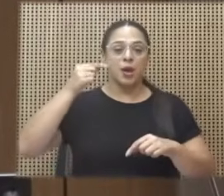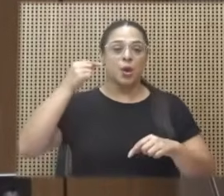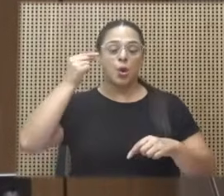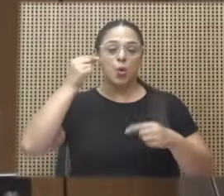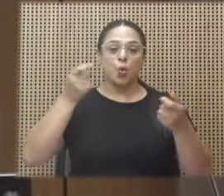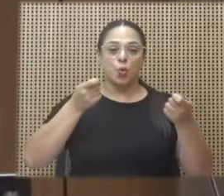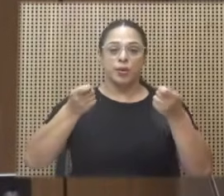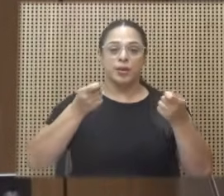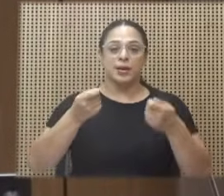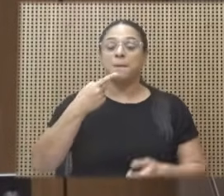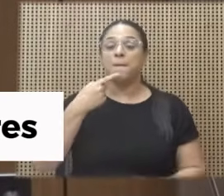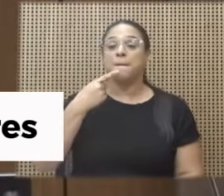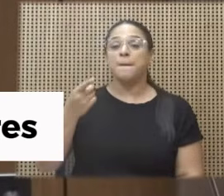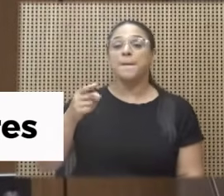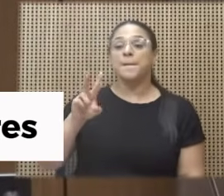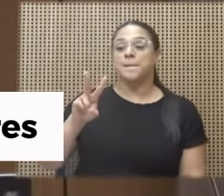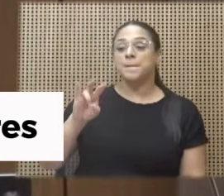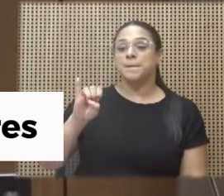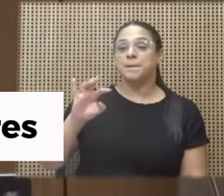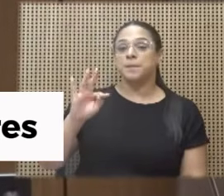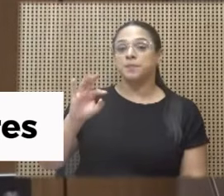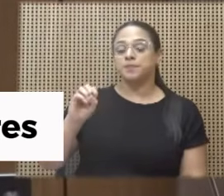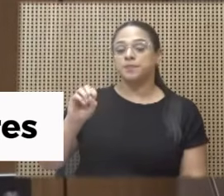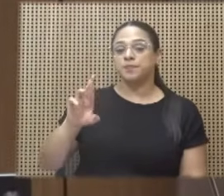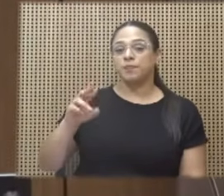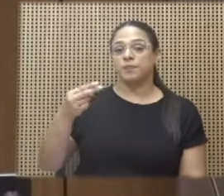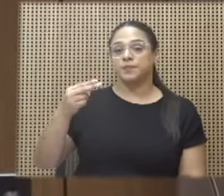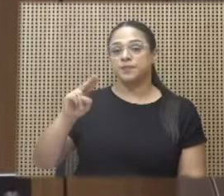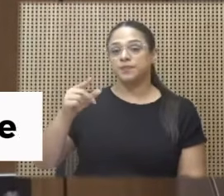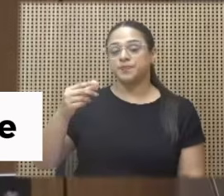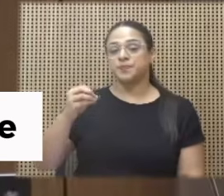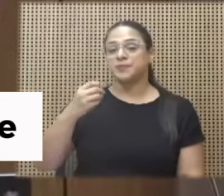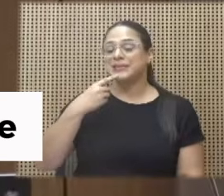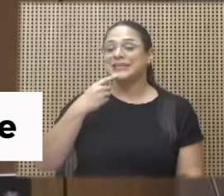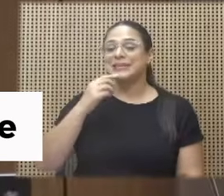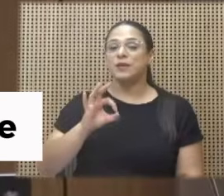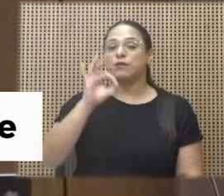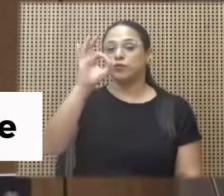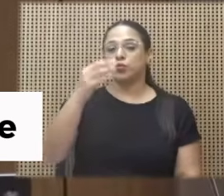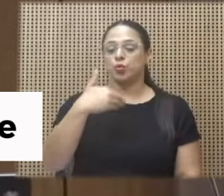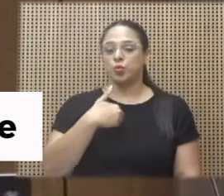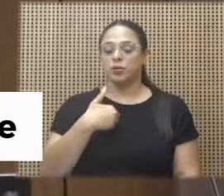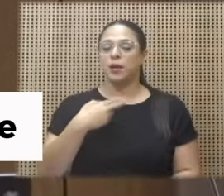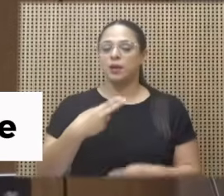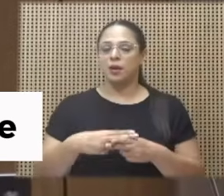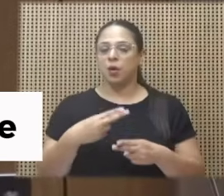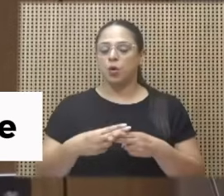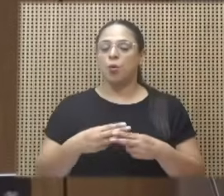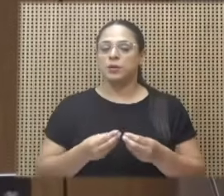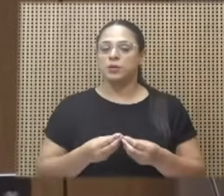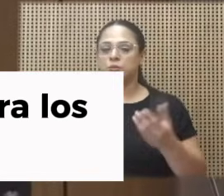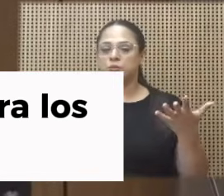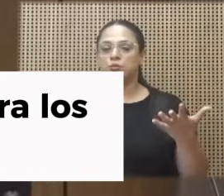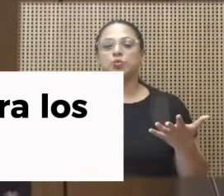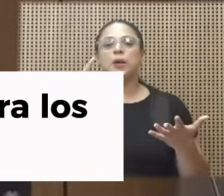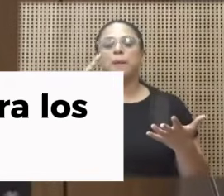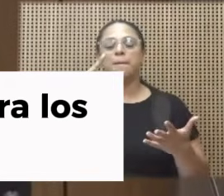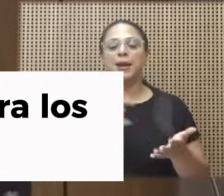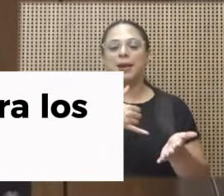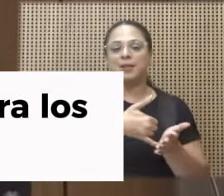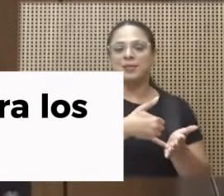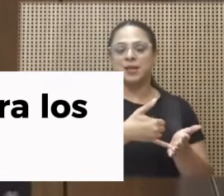Decía Víctor Hugo que el futuro tiene muchos nombres. Para los débiles es lo inalcanzable, para